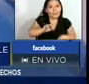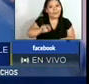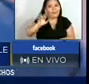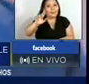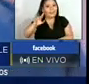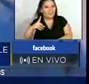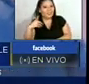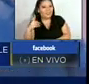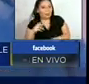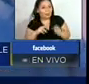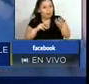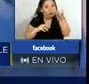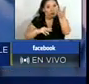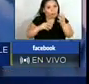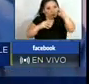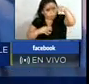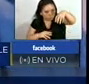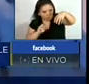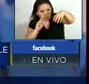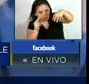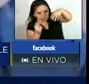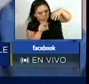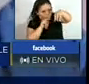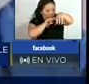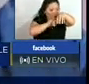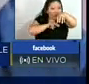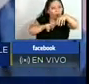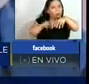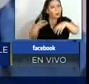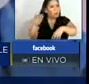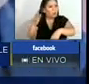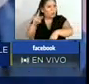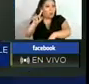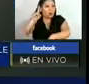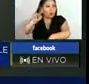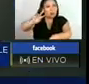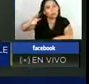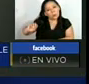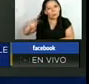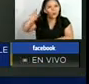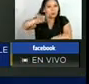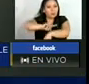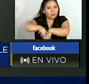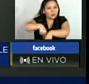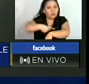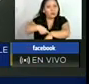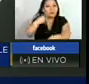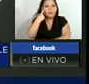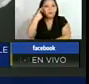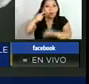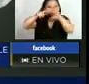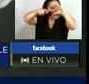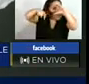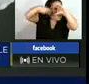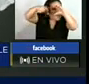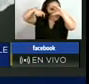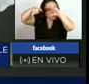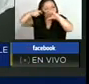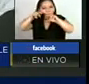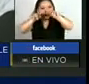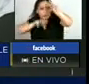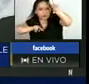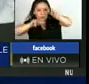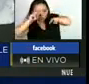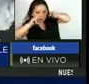en cuestión de media hora y podemos procesar los datos en una o dos horas. Imágenes precisas pueden ser examinadas